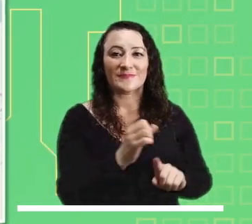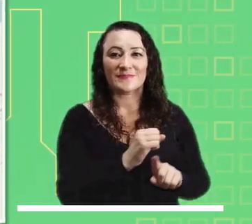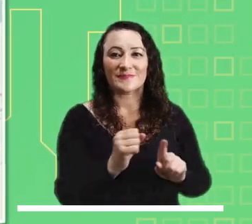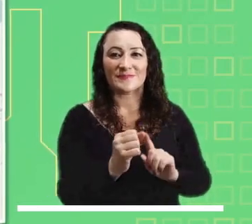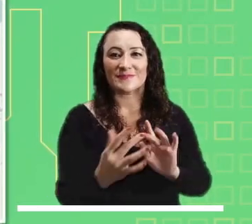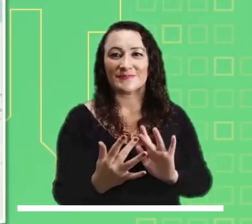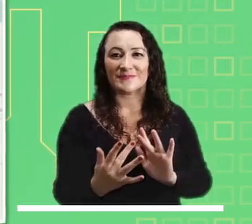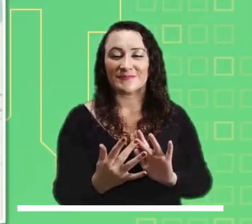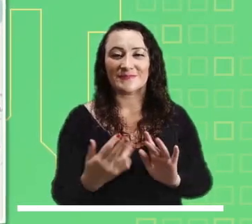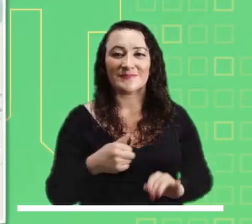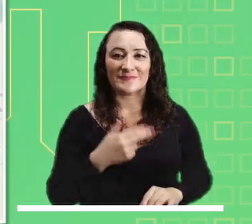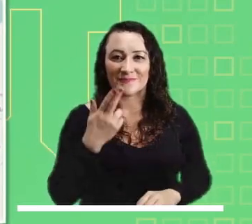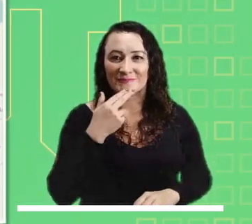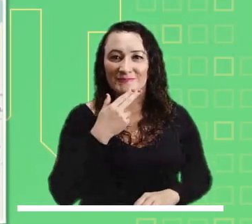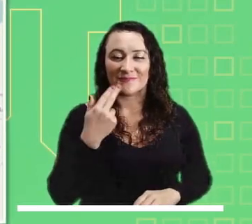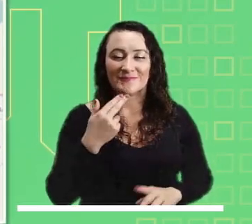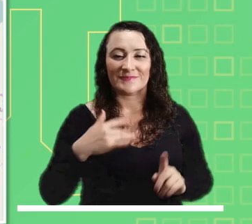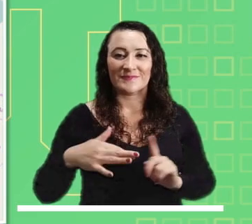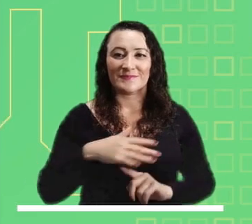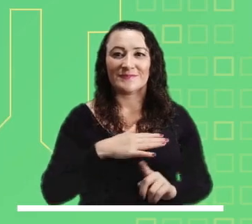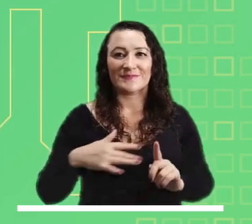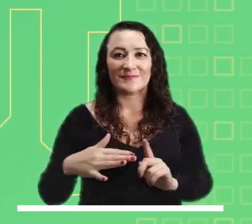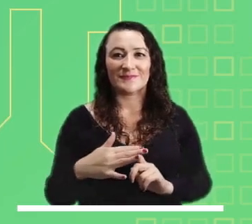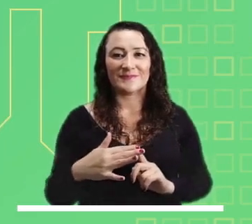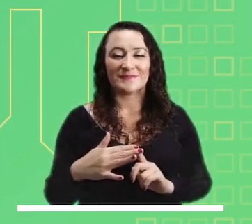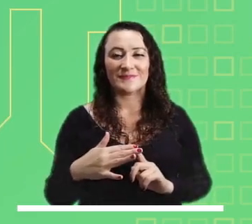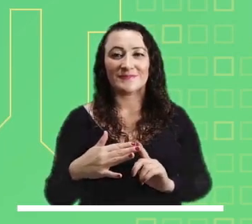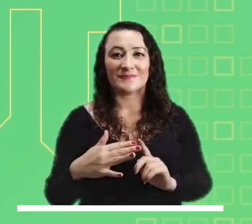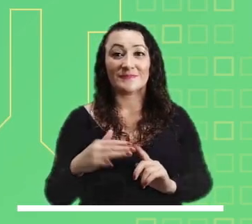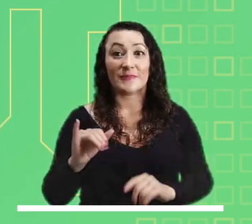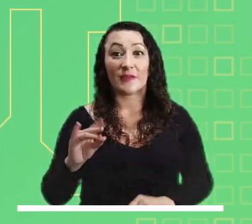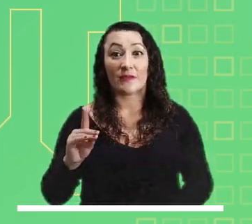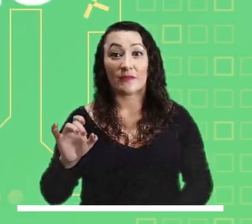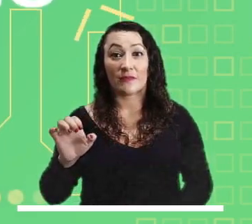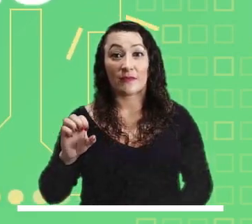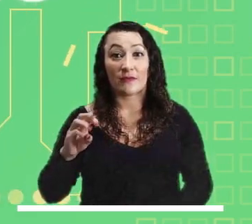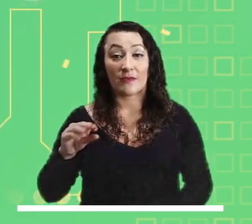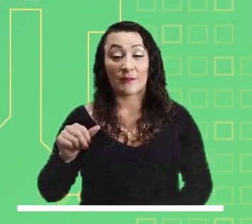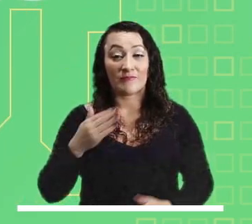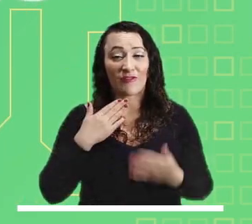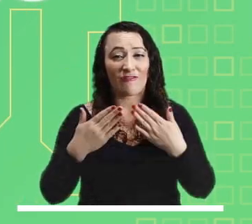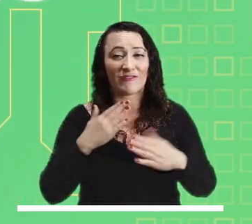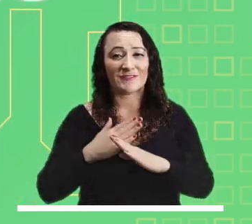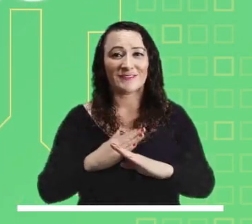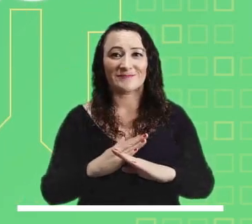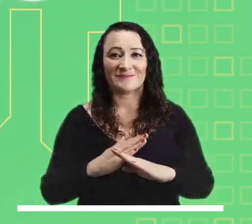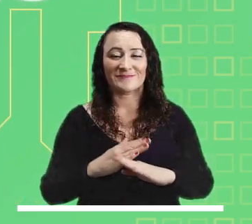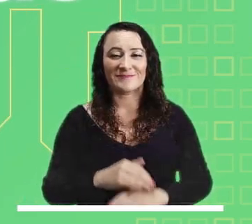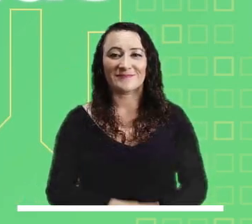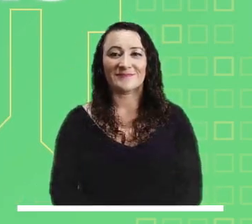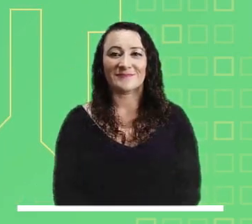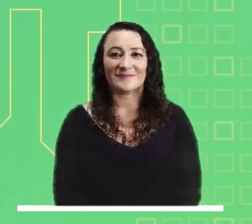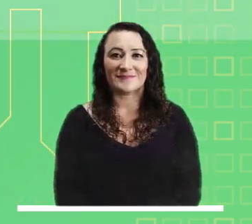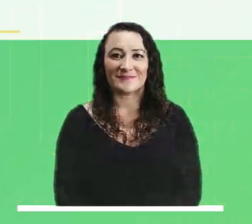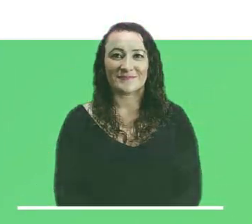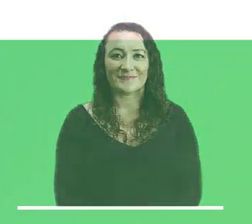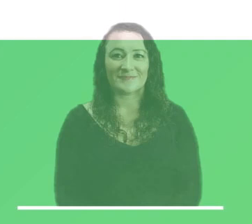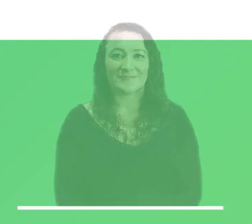moderada probabilidad de lluvias en el occidente del Mar Caribe. Los esperamos en nuestras redes sociales.